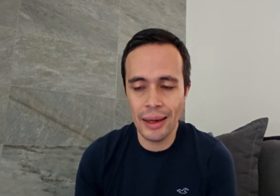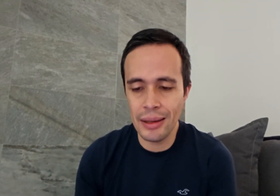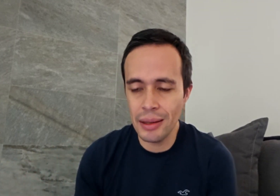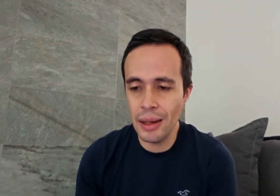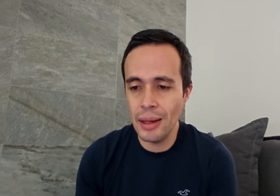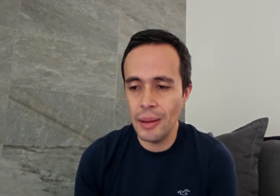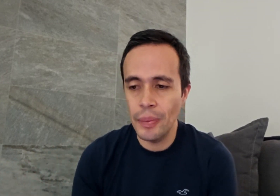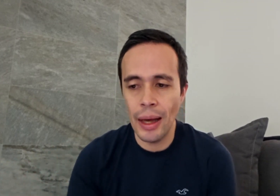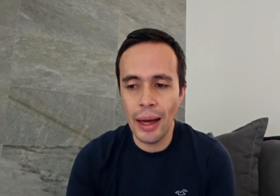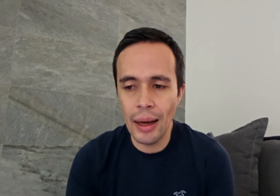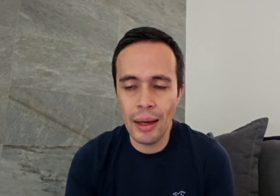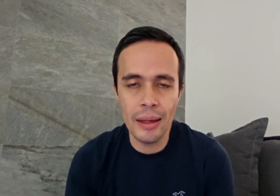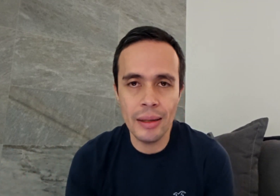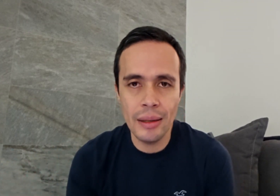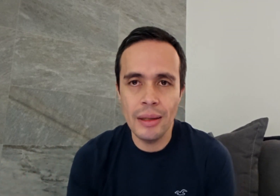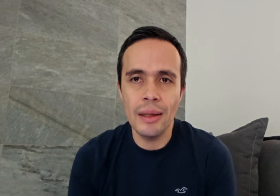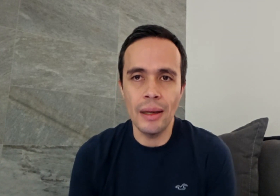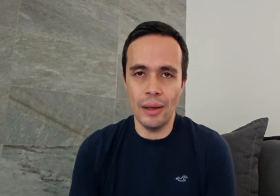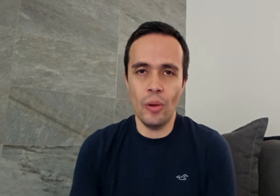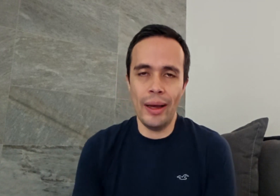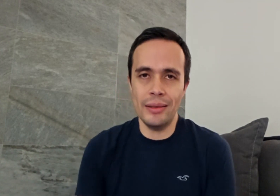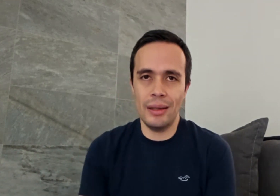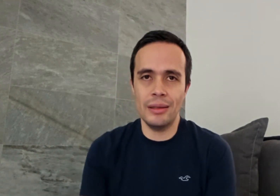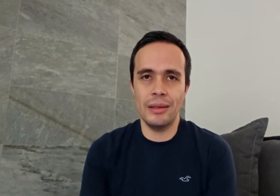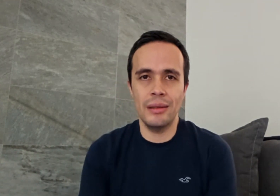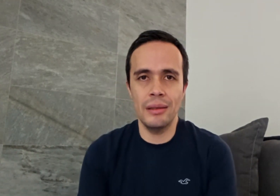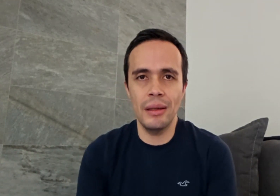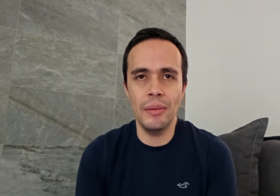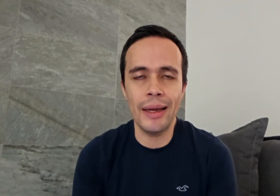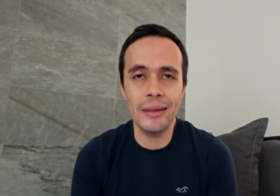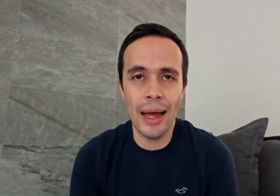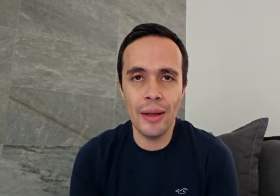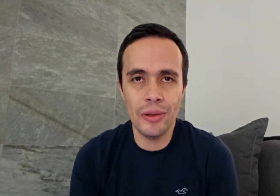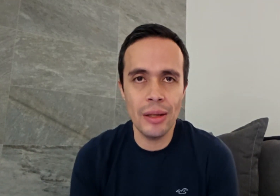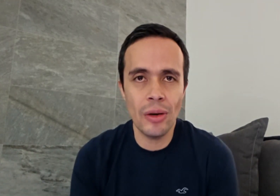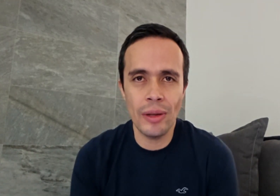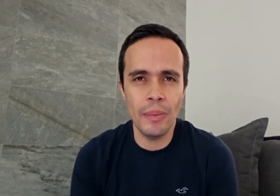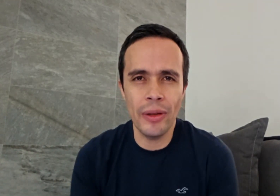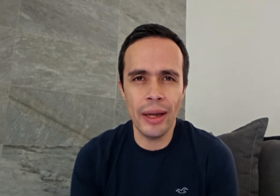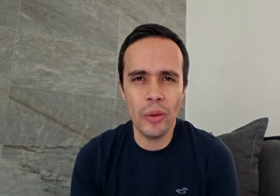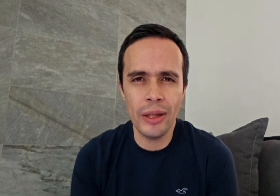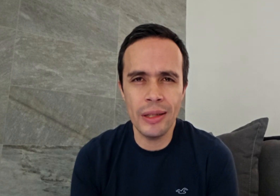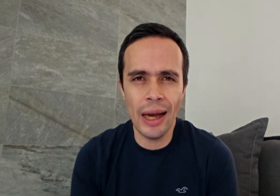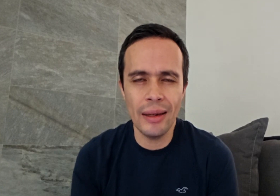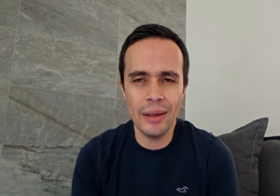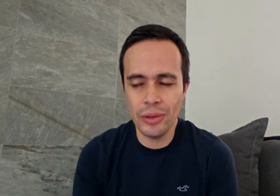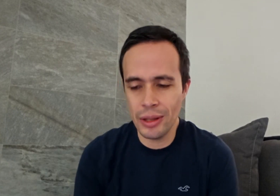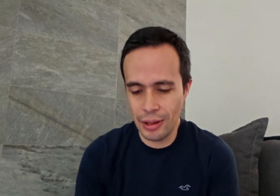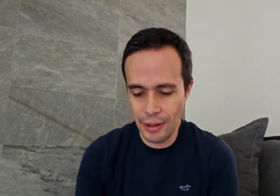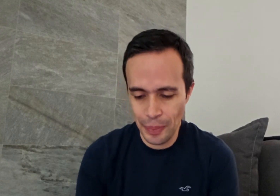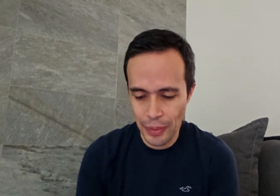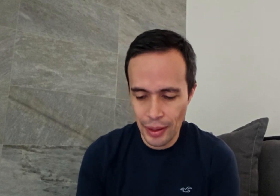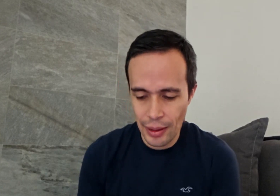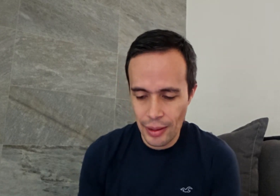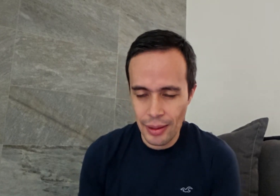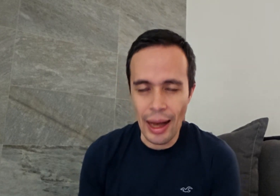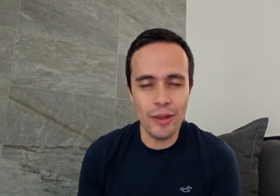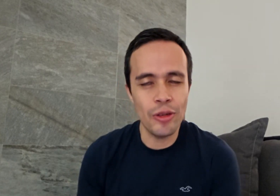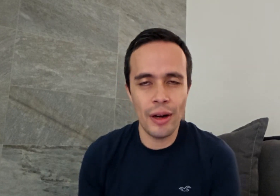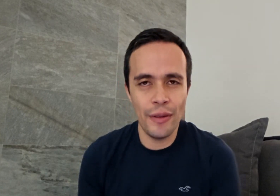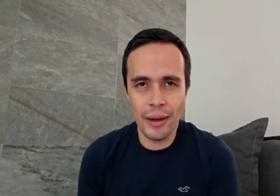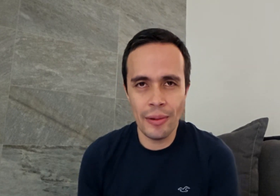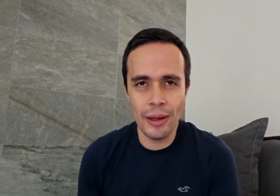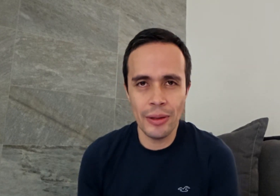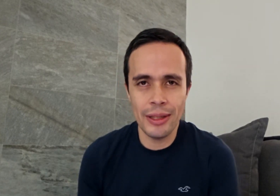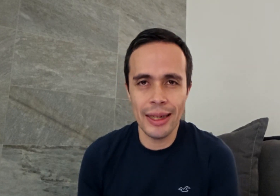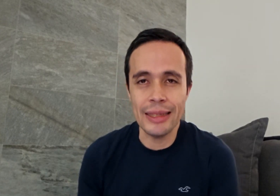de ajedrez, a jueces y magistrados dentro del Poder Judicial. Entonces, ¿a